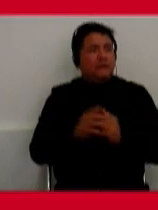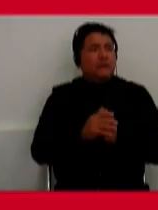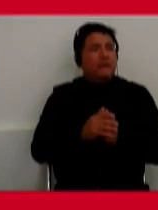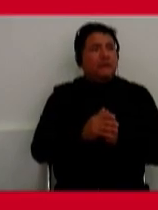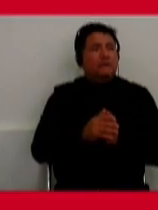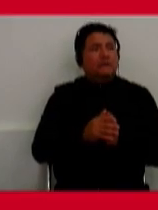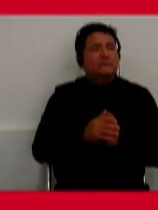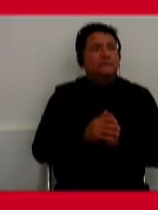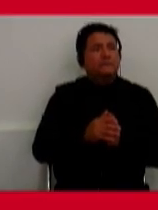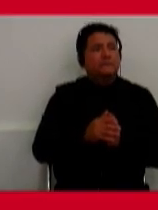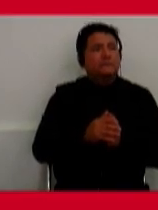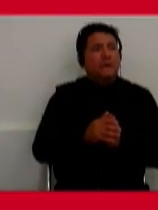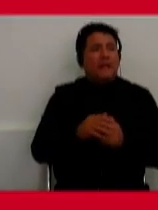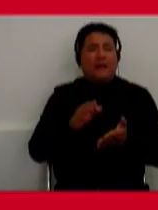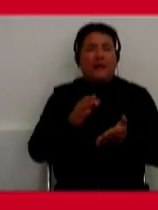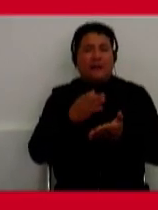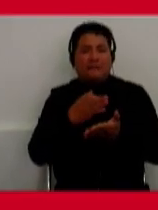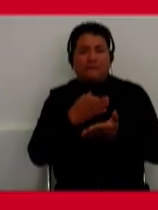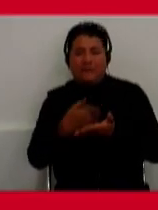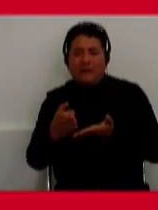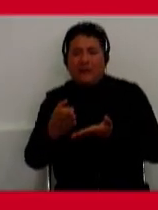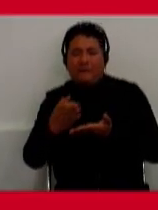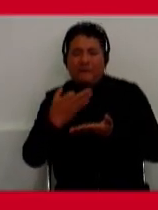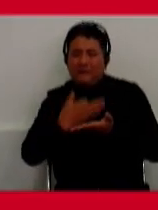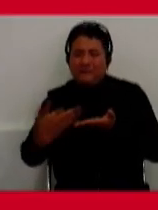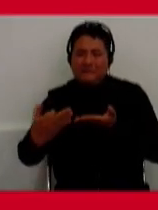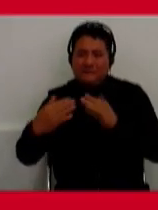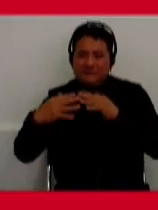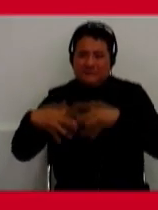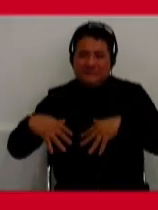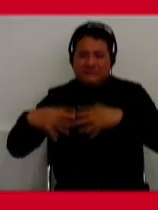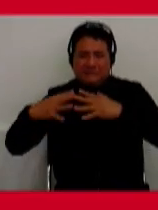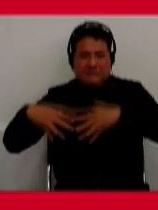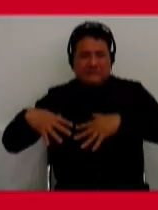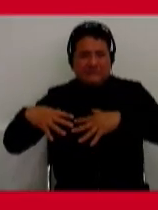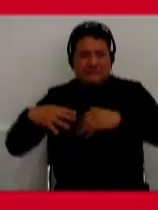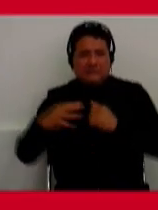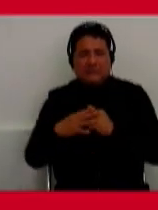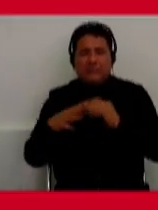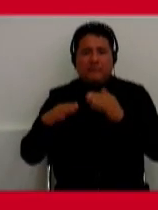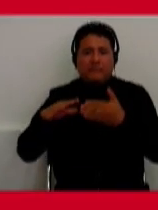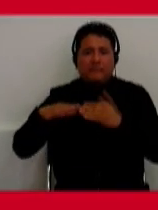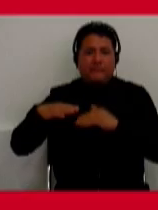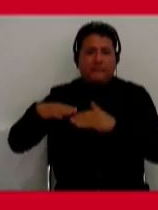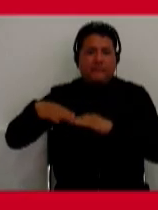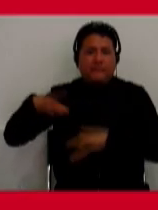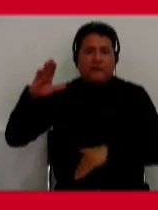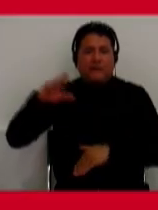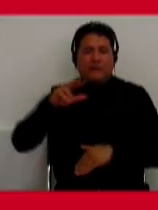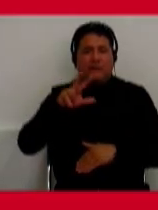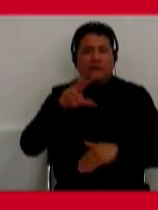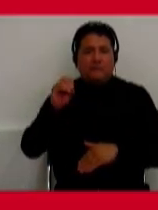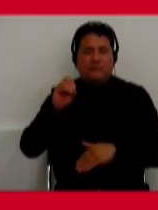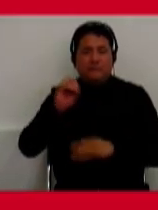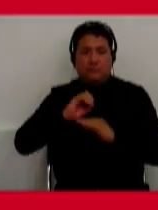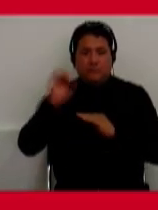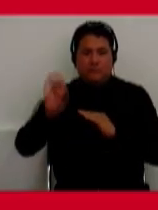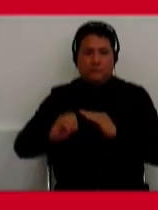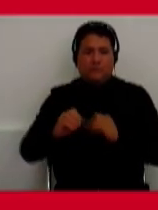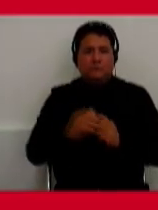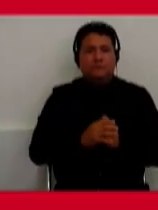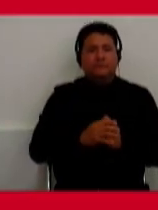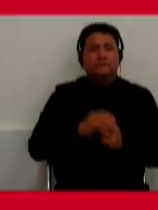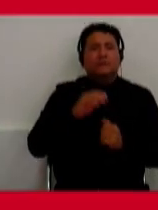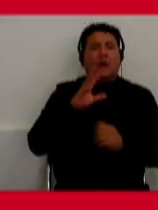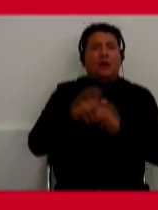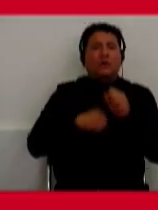falla de las evaluaciones geomecánicas estaba mayor al 30% en el 2021 y a razón de